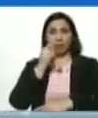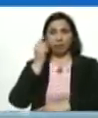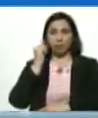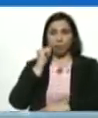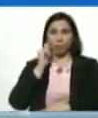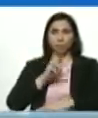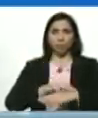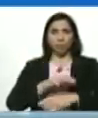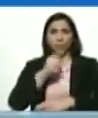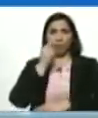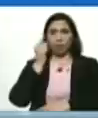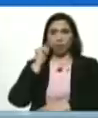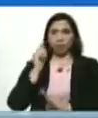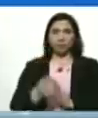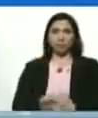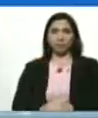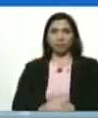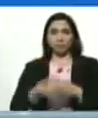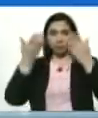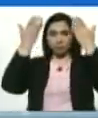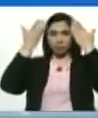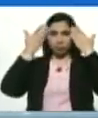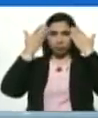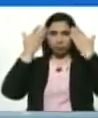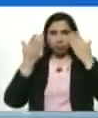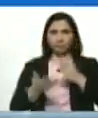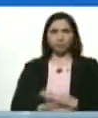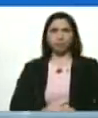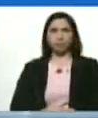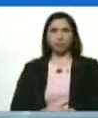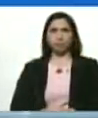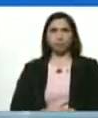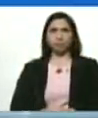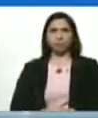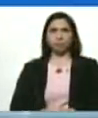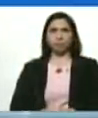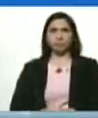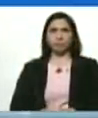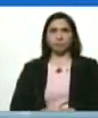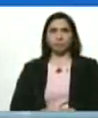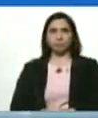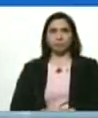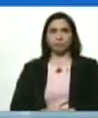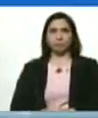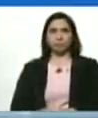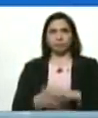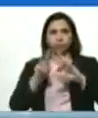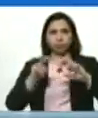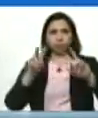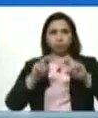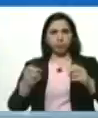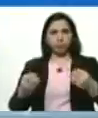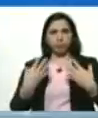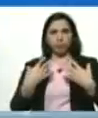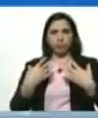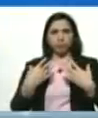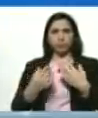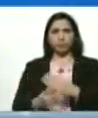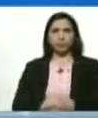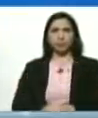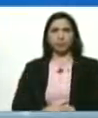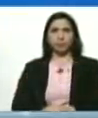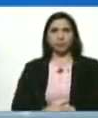médicas a las enfermeras a los enfermeros a los virólogos a los infectólogos